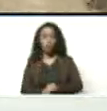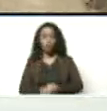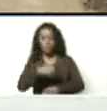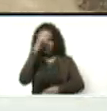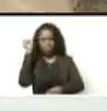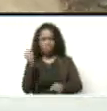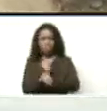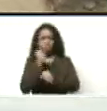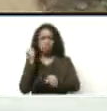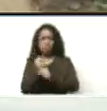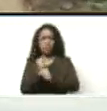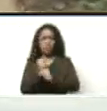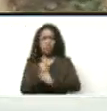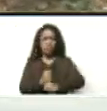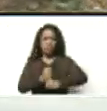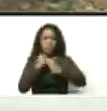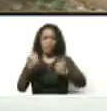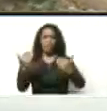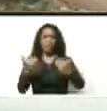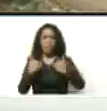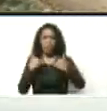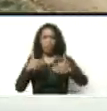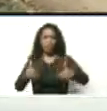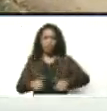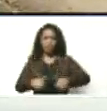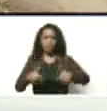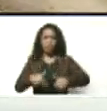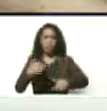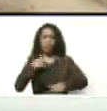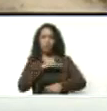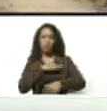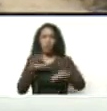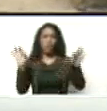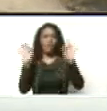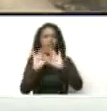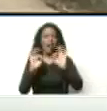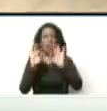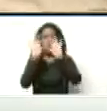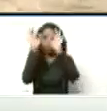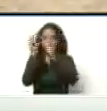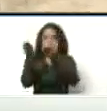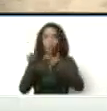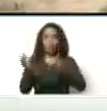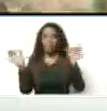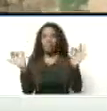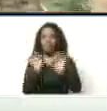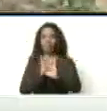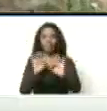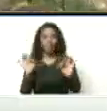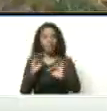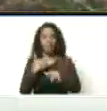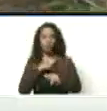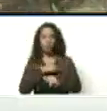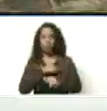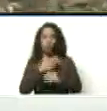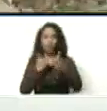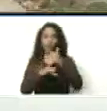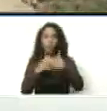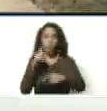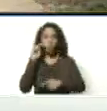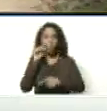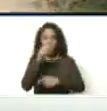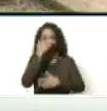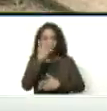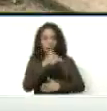los batallando a nosotros nadie nos ha regalado nada nosotros los que vamos a mirar para adelante